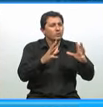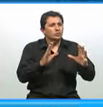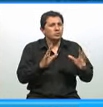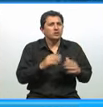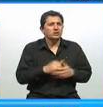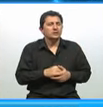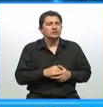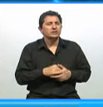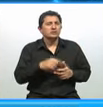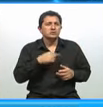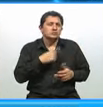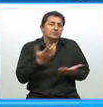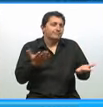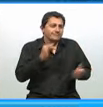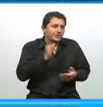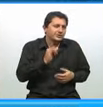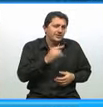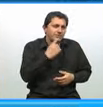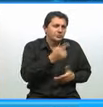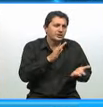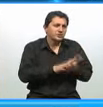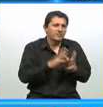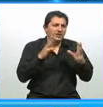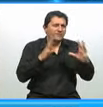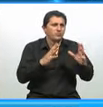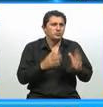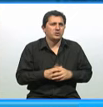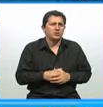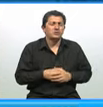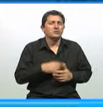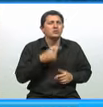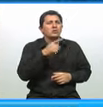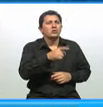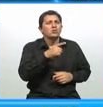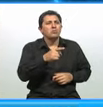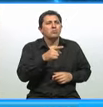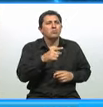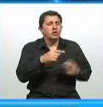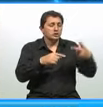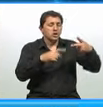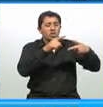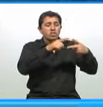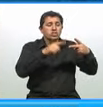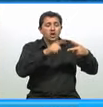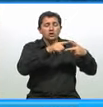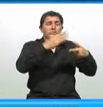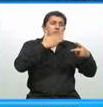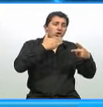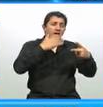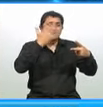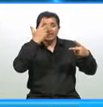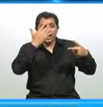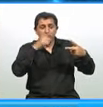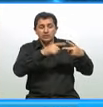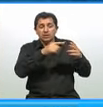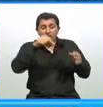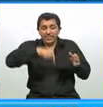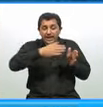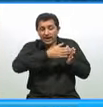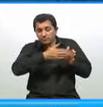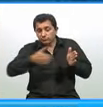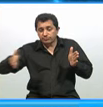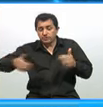es inevitable consultarte por esto. Uno tiene la sensación de, por cómo están los dos equipos, que de acá hasta el final del torneo